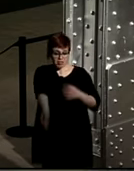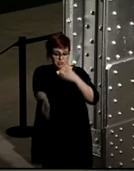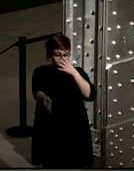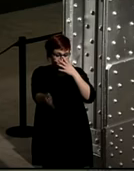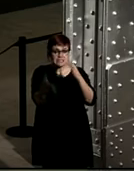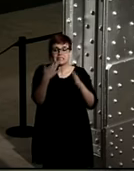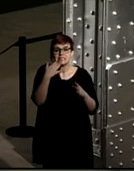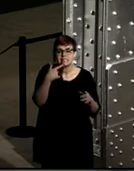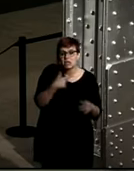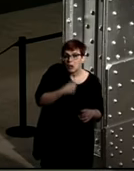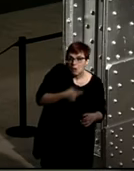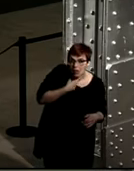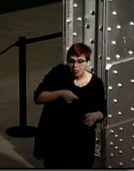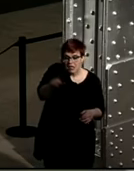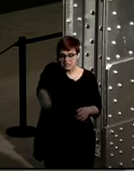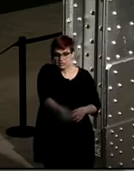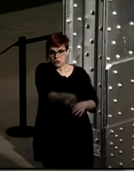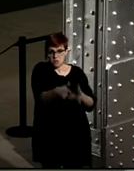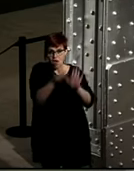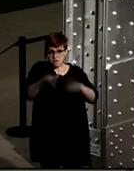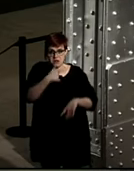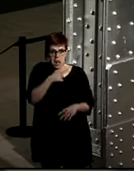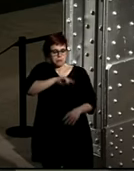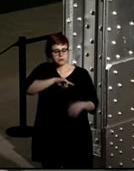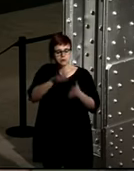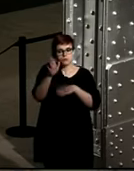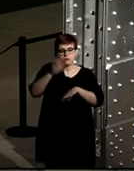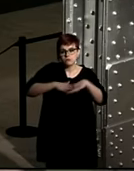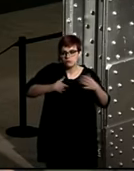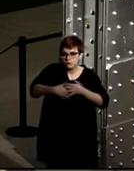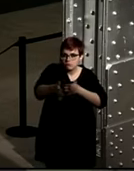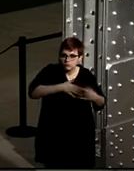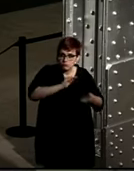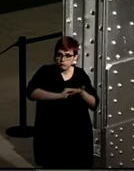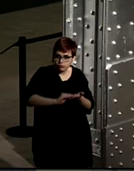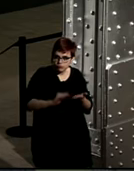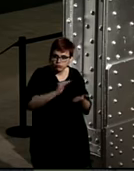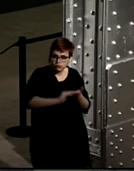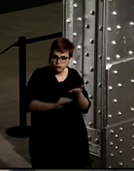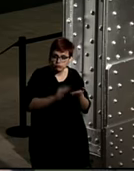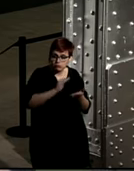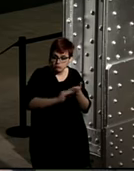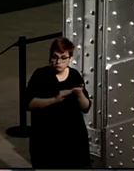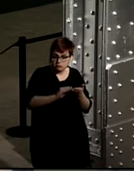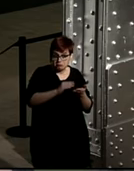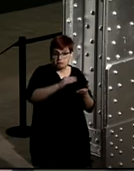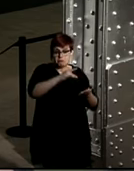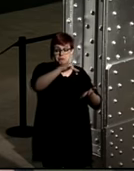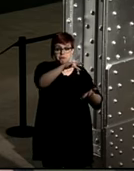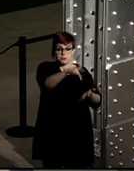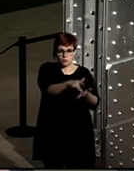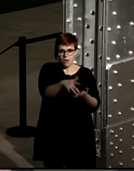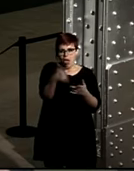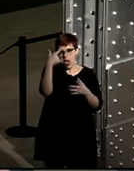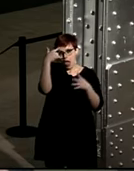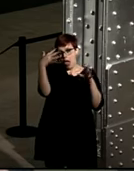sabe si en clave de comedia o no, eso lo generas tú cuando te pones a escribir. Antes hablábamos subiendo, que no tiene mucho que ver, pero sí es